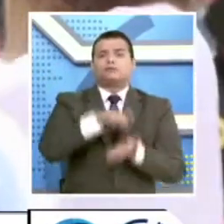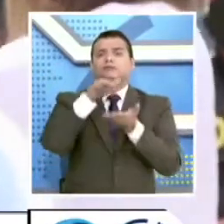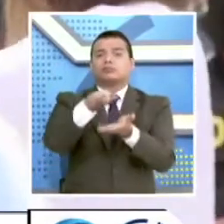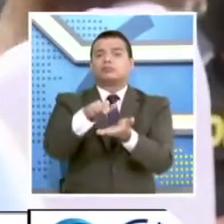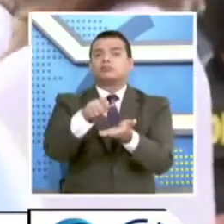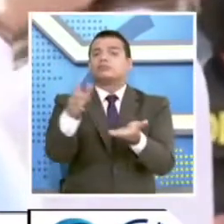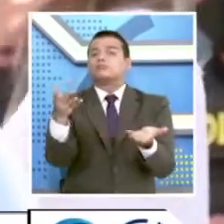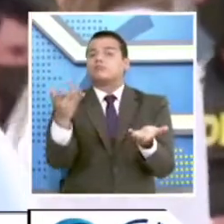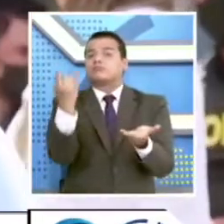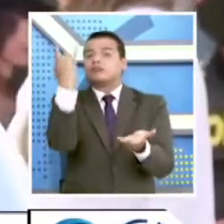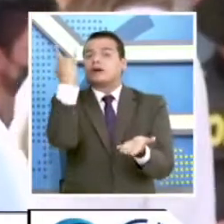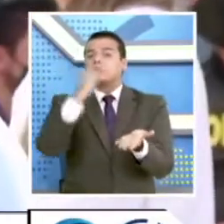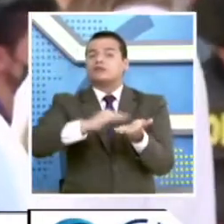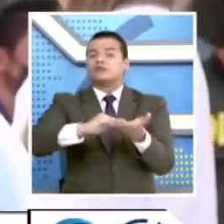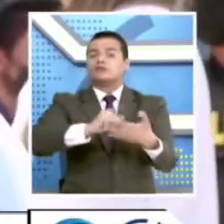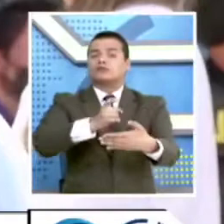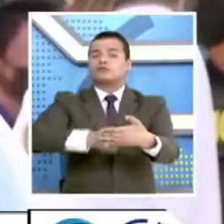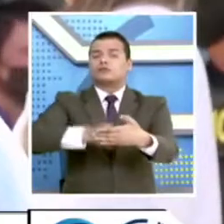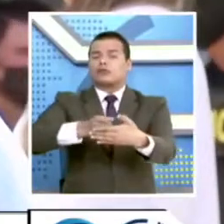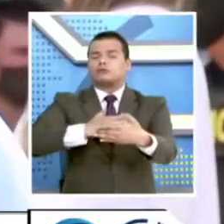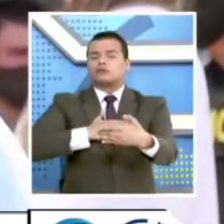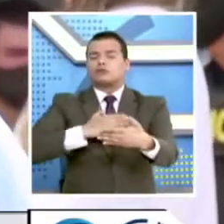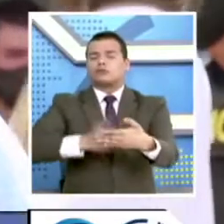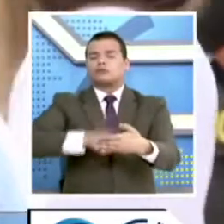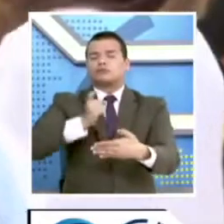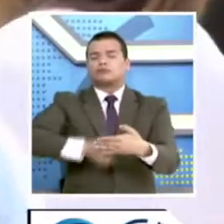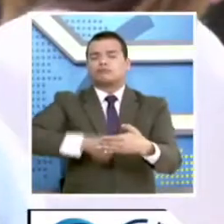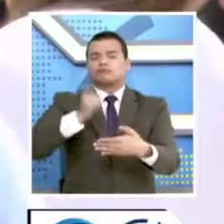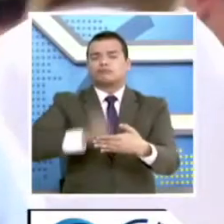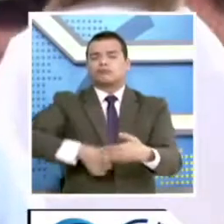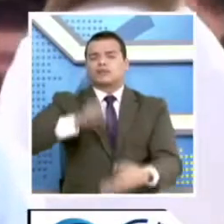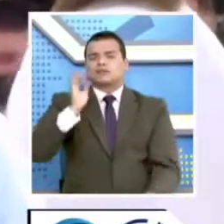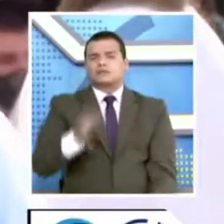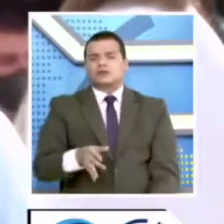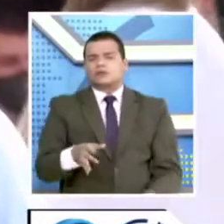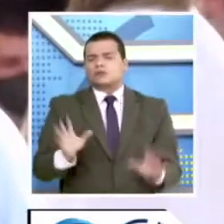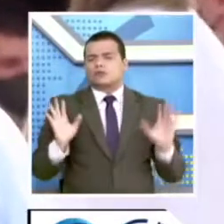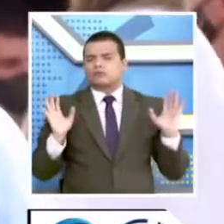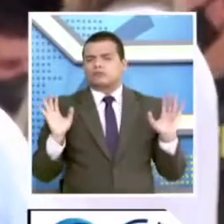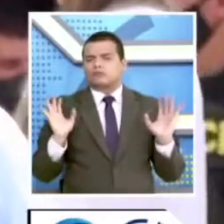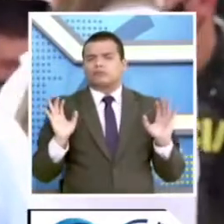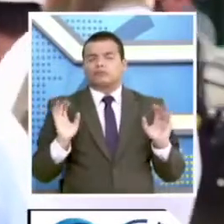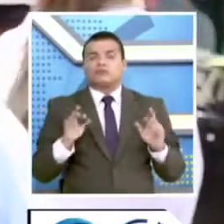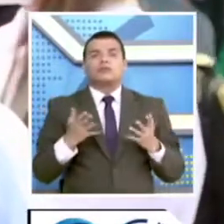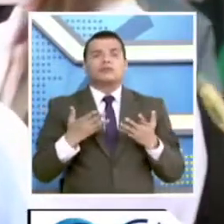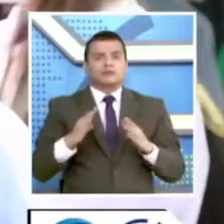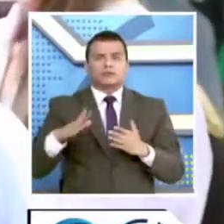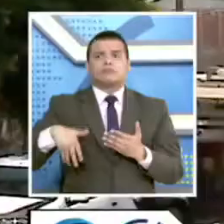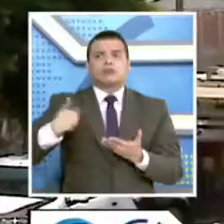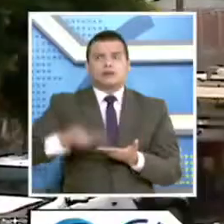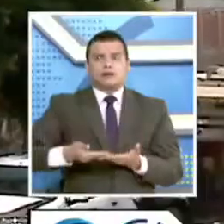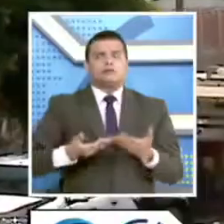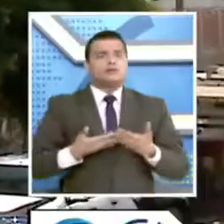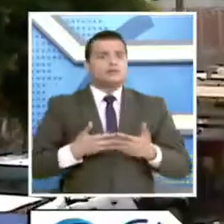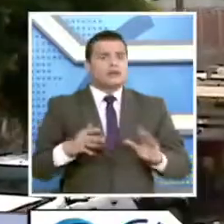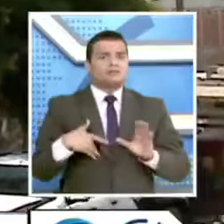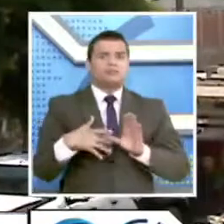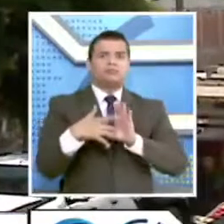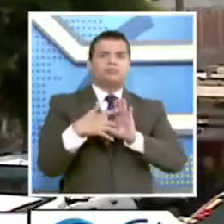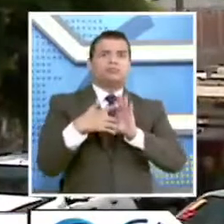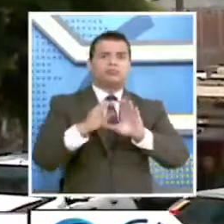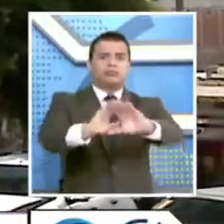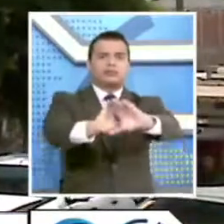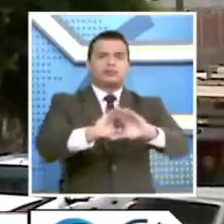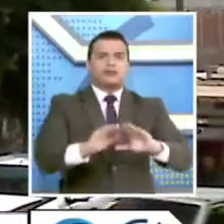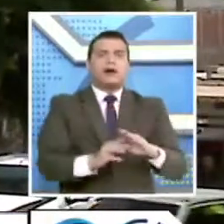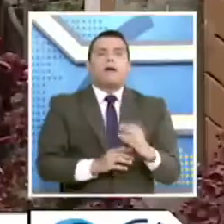hay temas que haya que corregir, los corregiremos. Estamos dispuestos y hemos, como lo hemos hecho hasta ahora. En medio de estas investigaciones